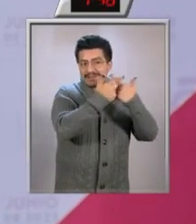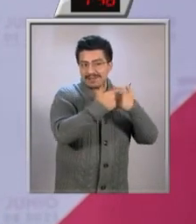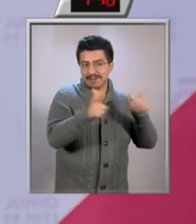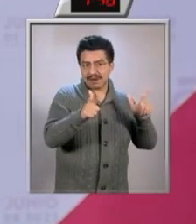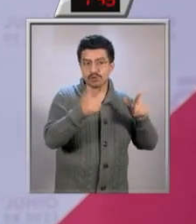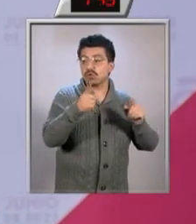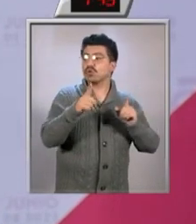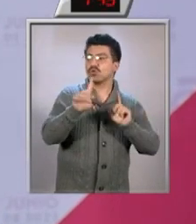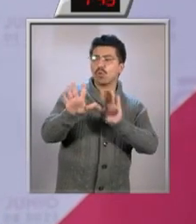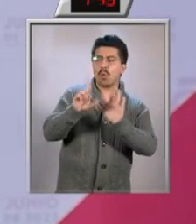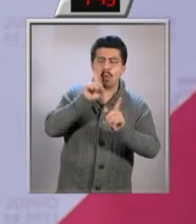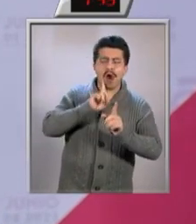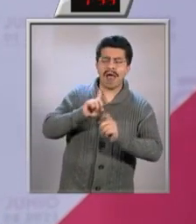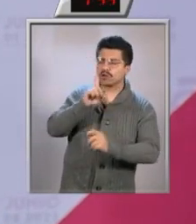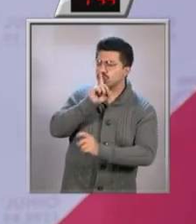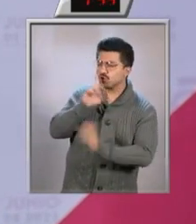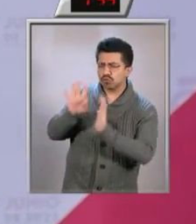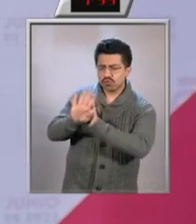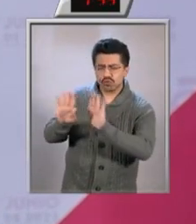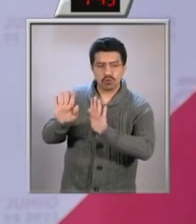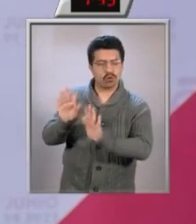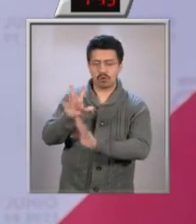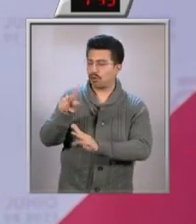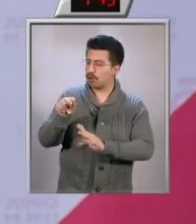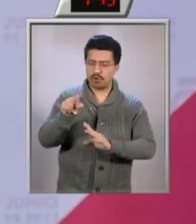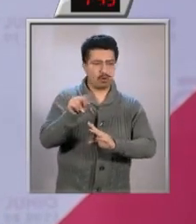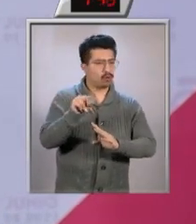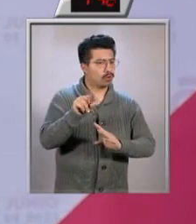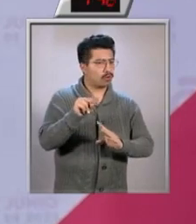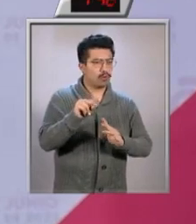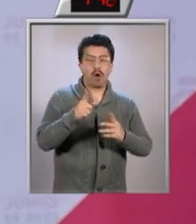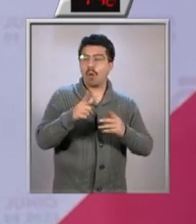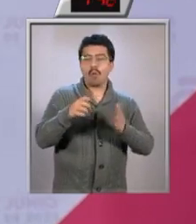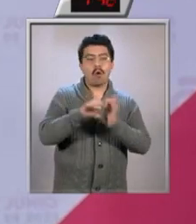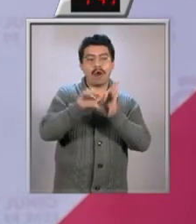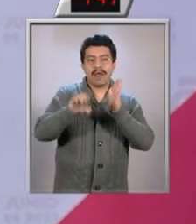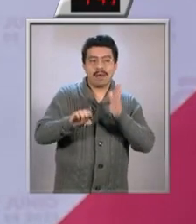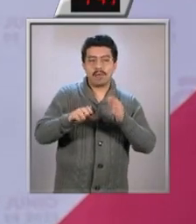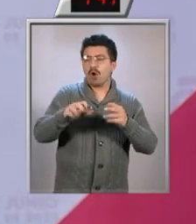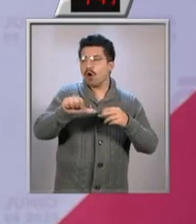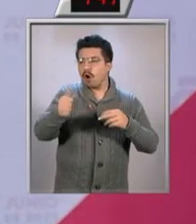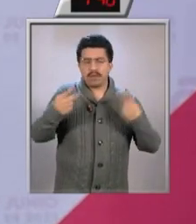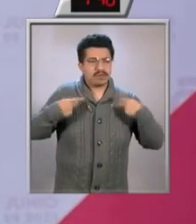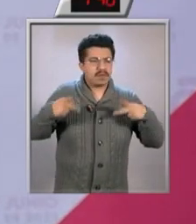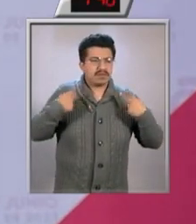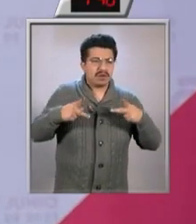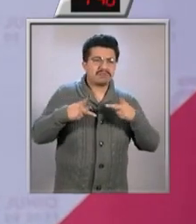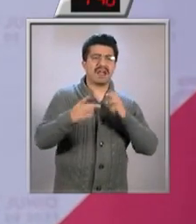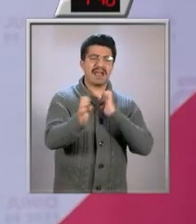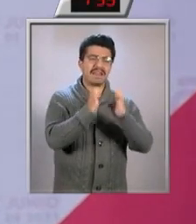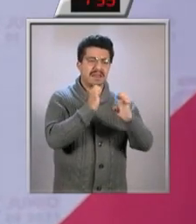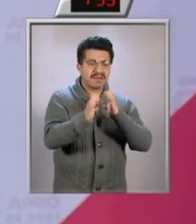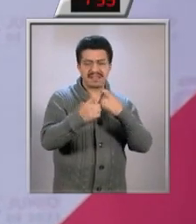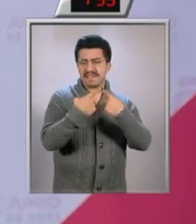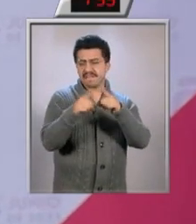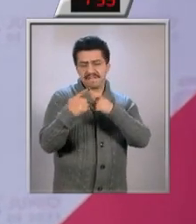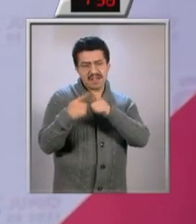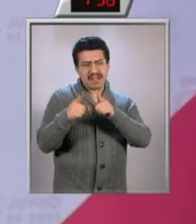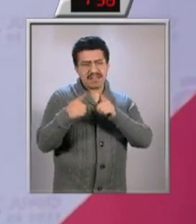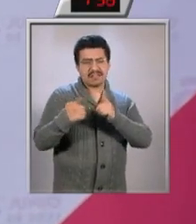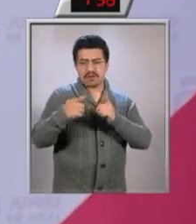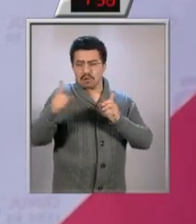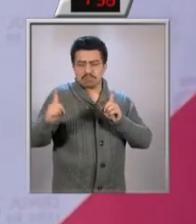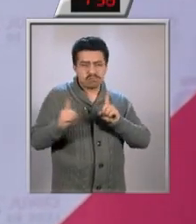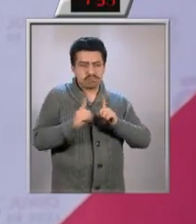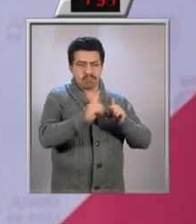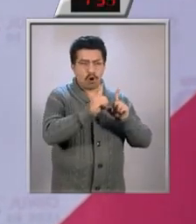calladita te ves más bonita de aquellos que no querían que vinieras que no te dejan ir a entrevistas que no te dejan salirte del guión